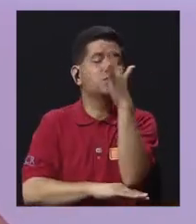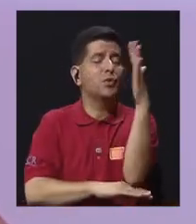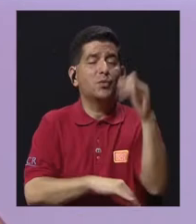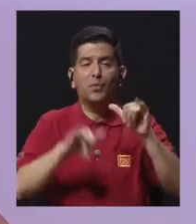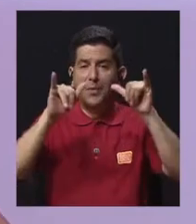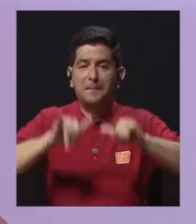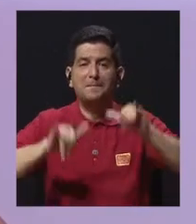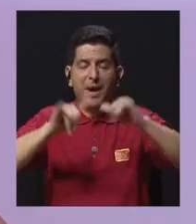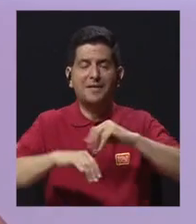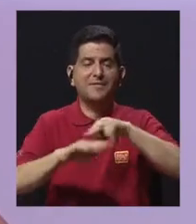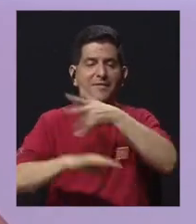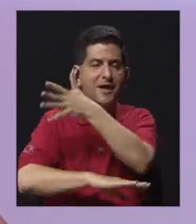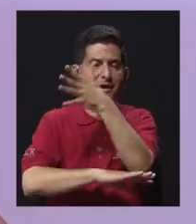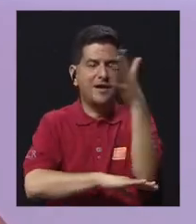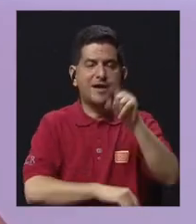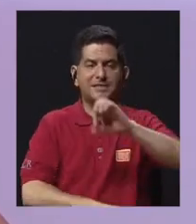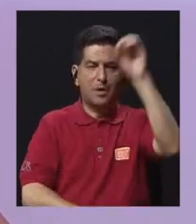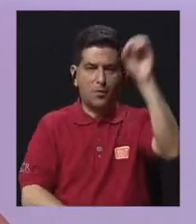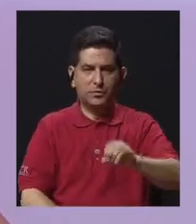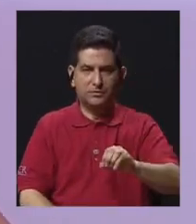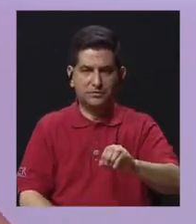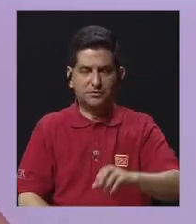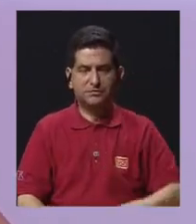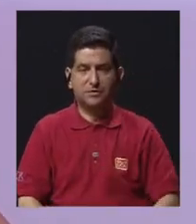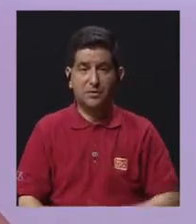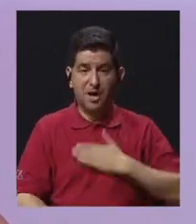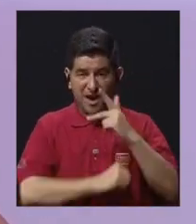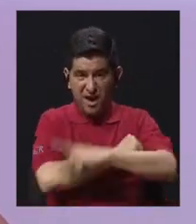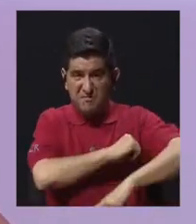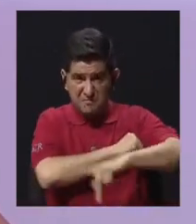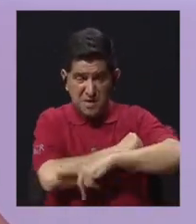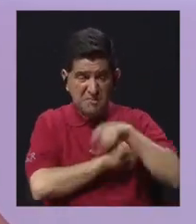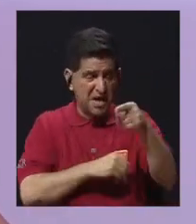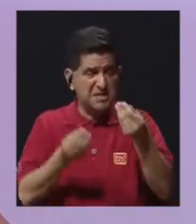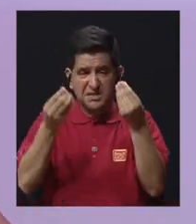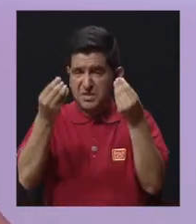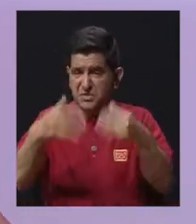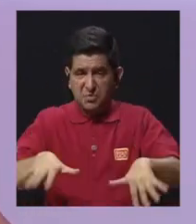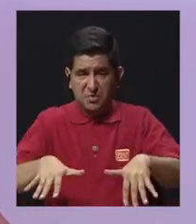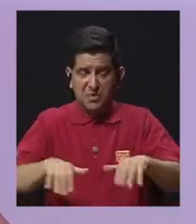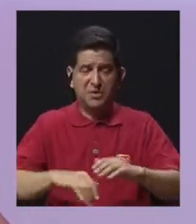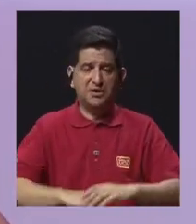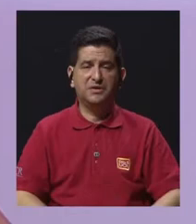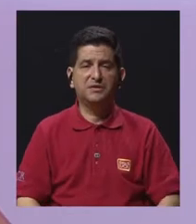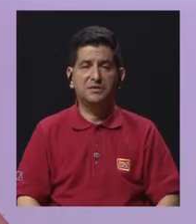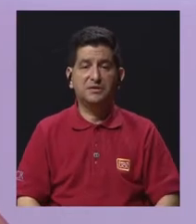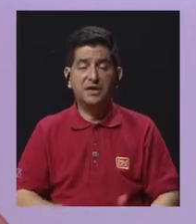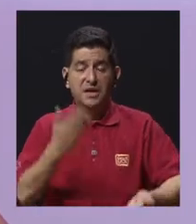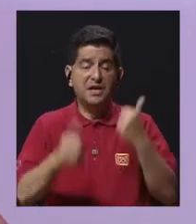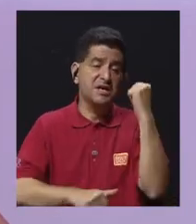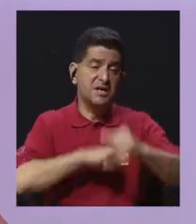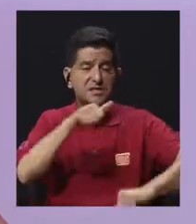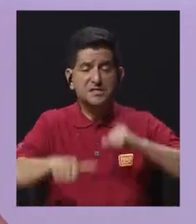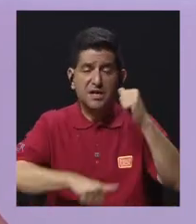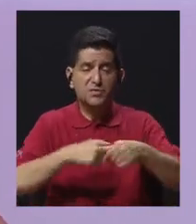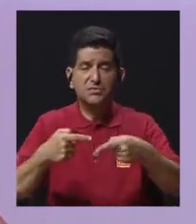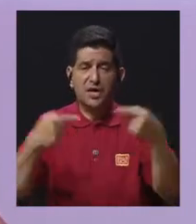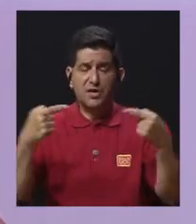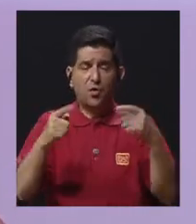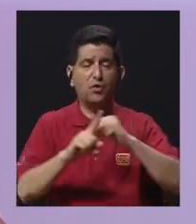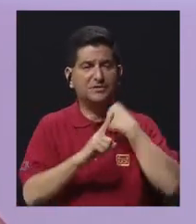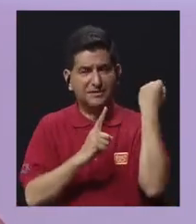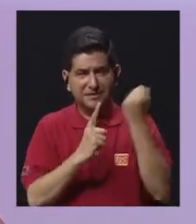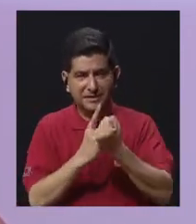conserva la naturaleza al 100%. En mi país eso se ha perdido. Y aunque estamos luchando en contra de eso,